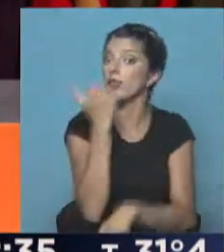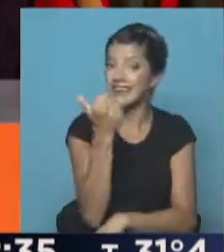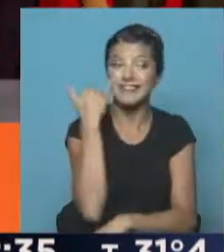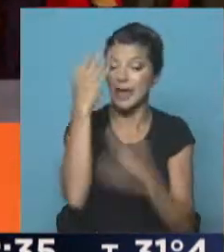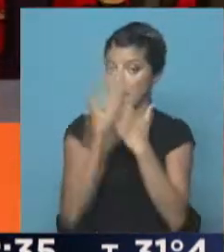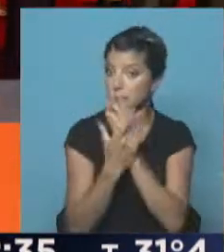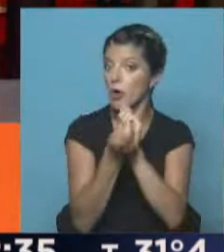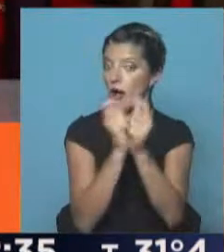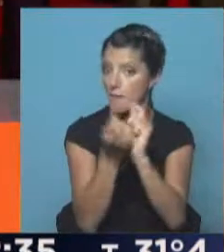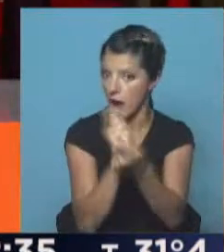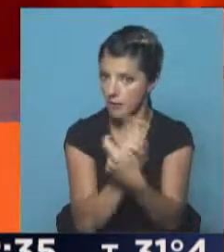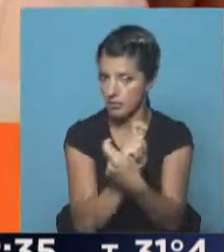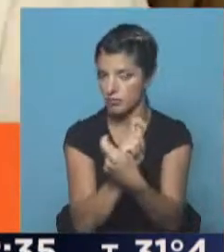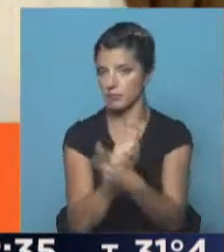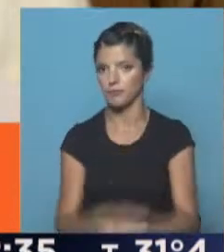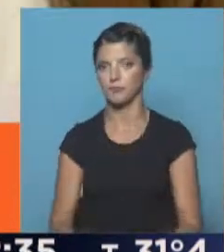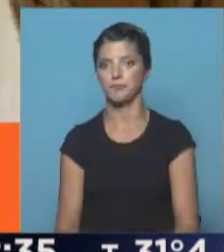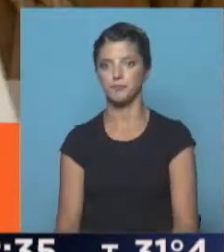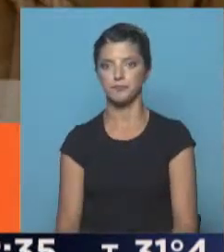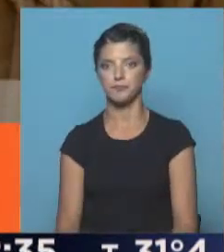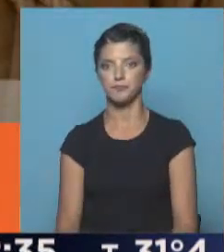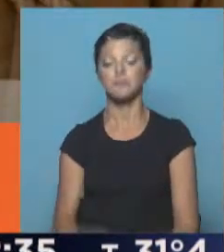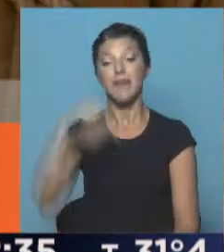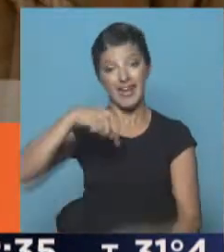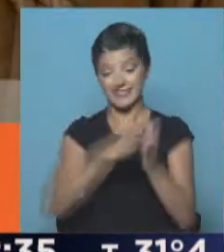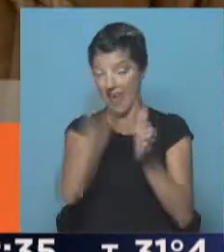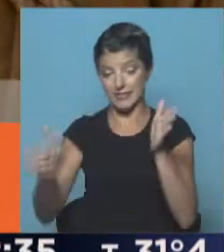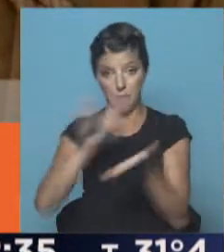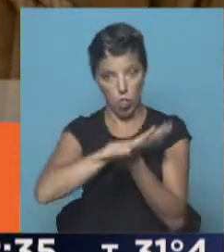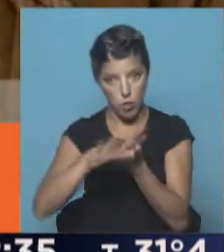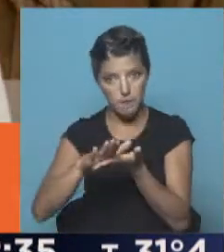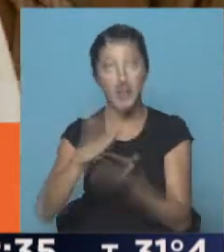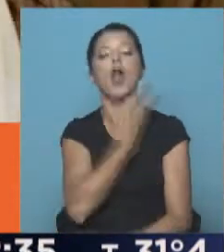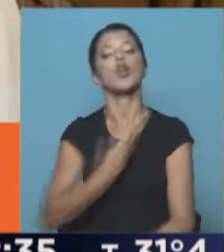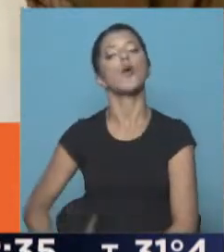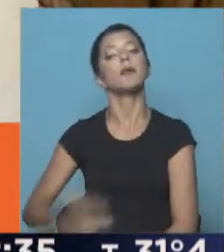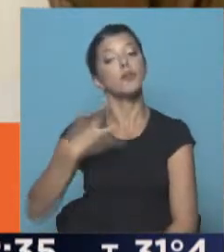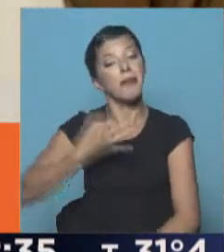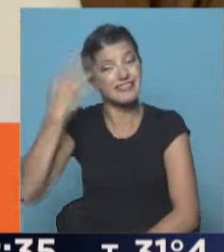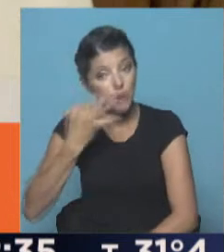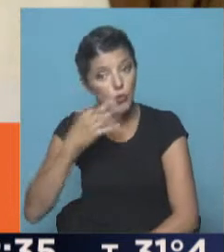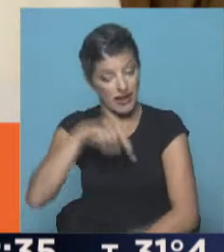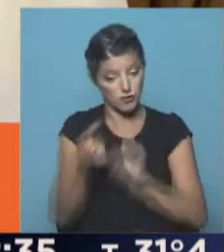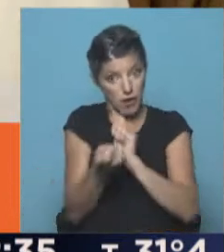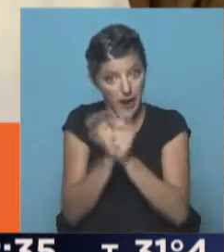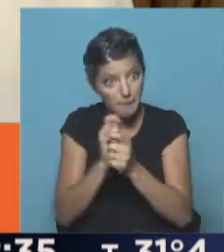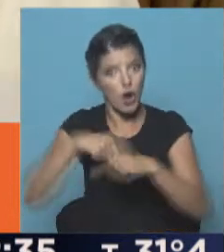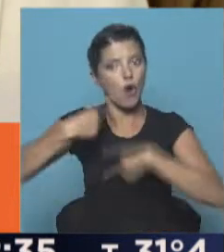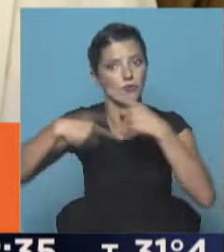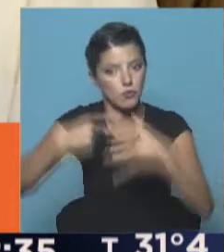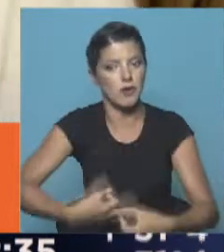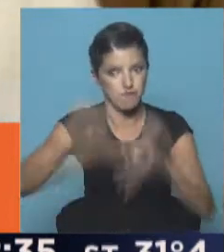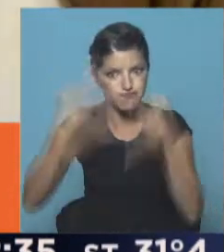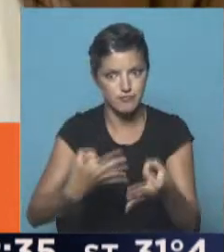estado en esta nueva etapa el gobierno debe asegurar que los cambios que hemos comenzado avancen y se consoliden